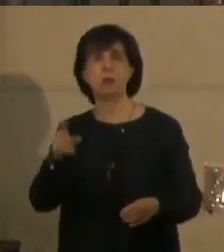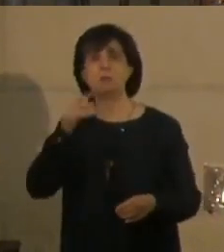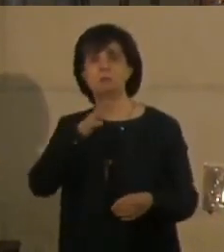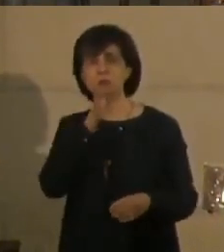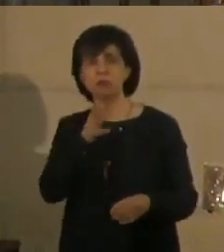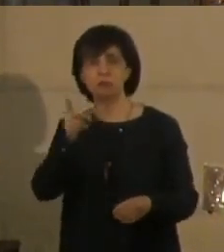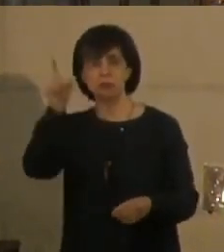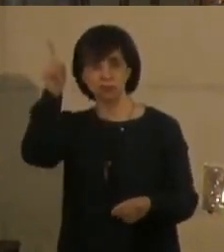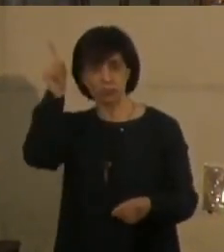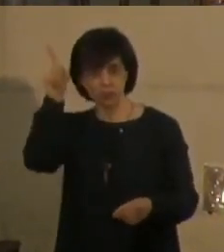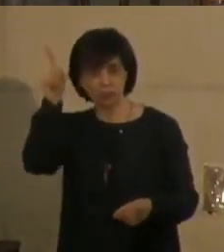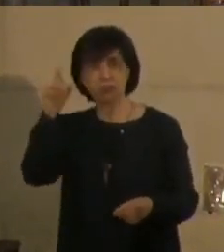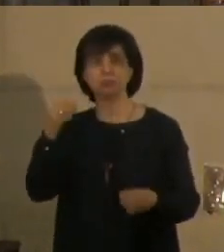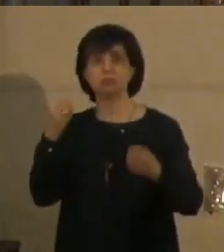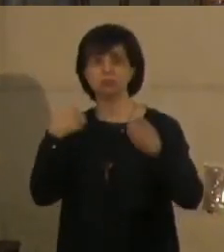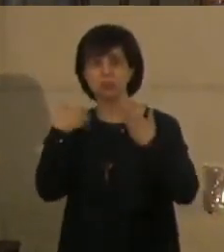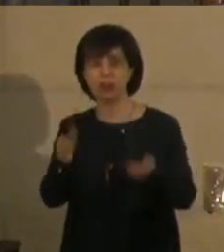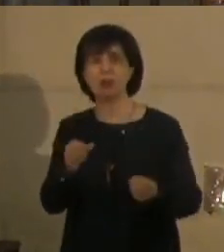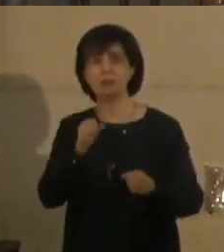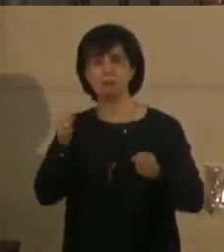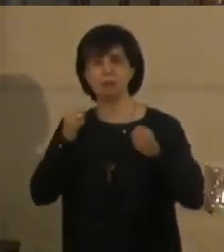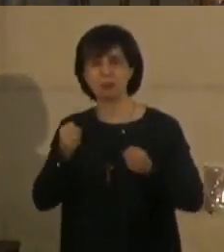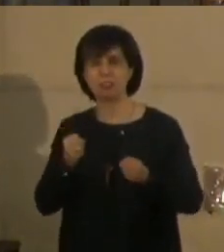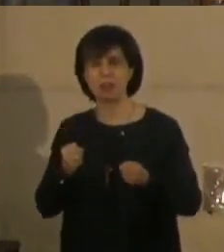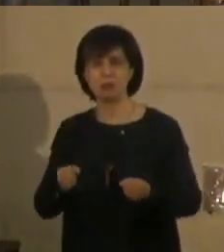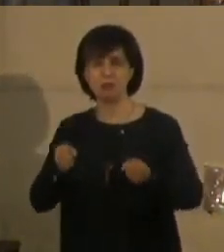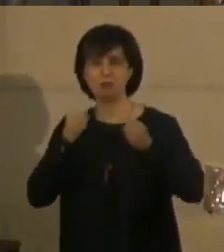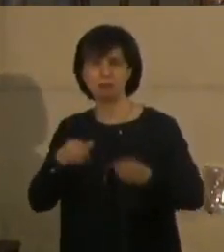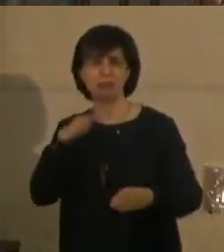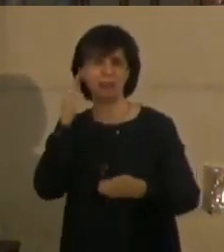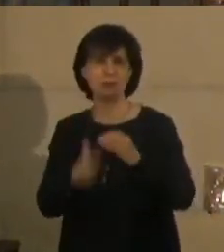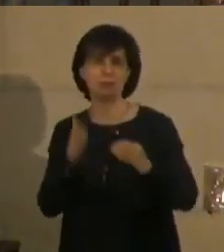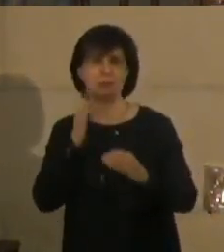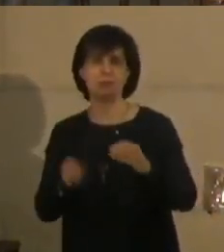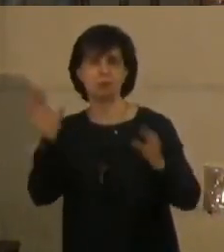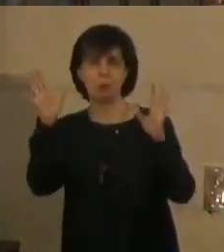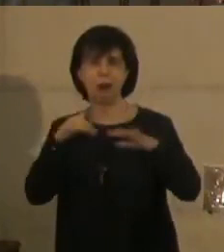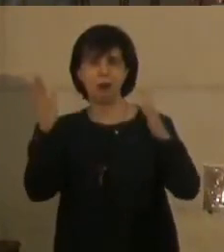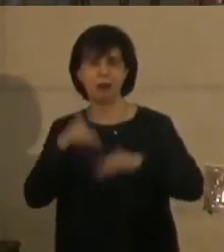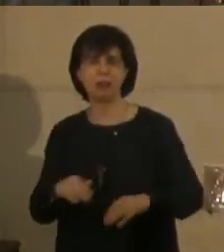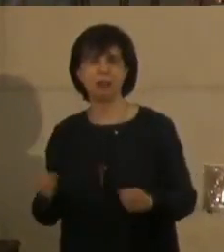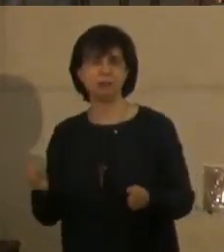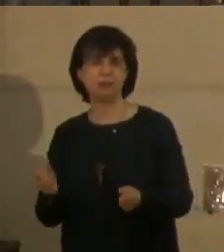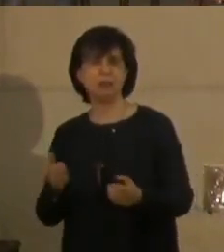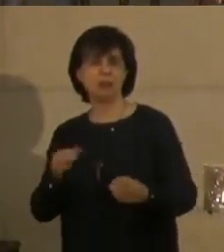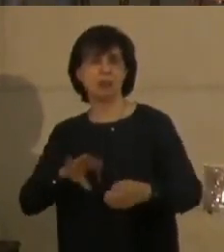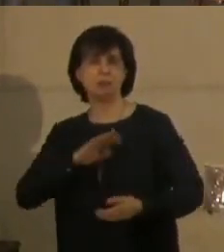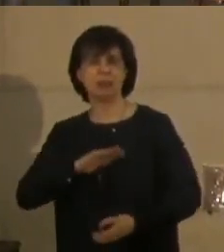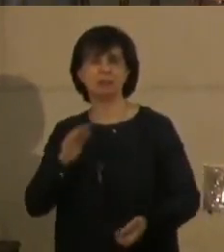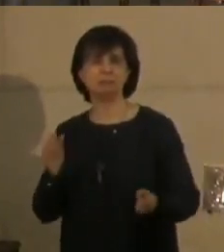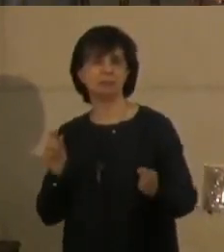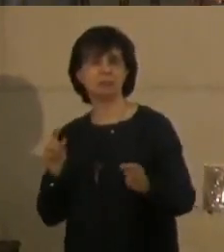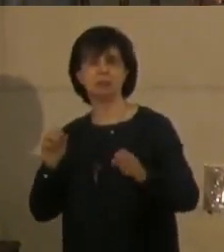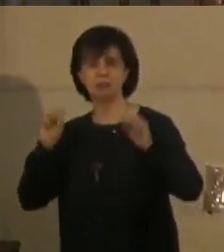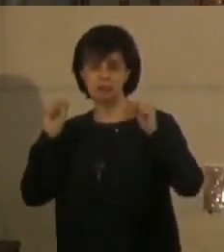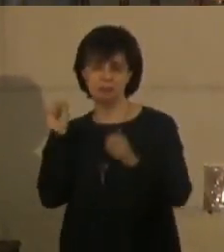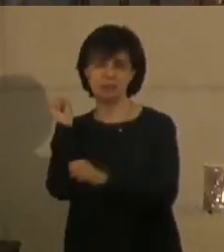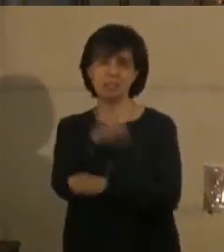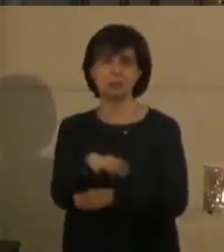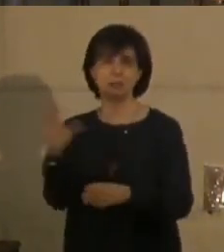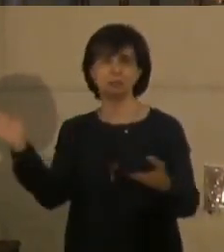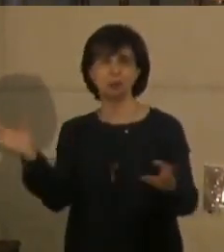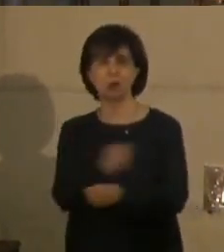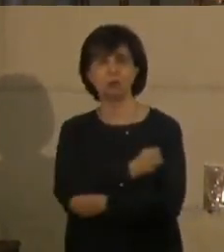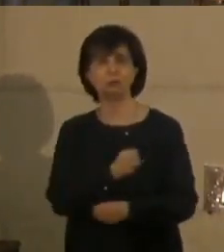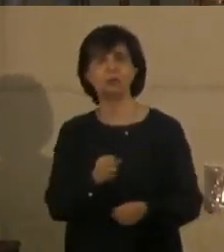fuerza. Nos da una fuerza que no tiene límites. Nos da capacidad para afrontar todo. Y el Señor